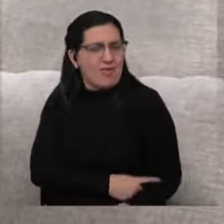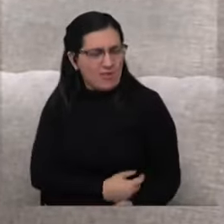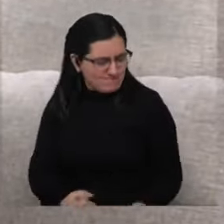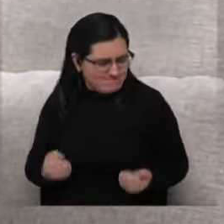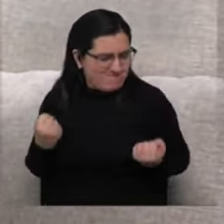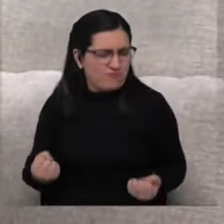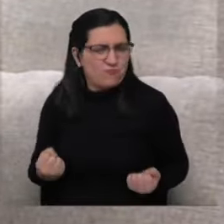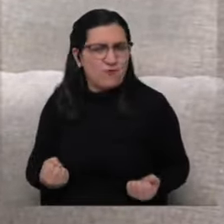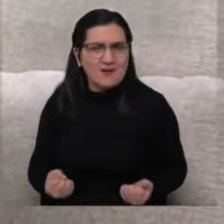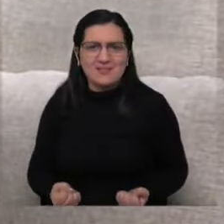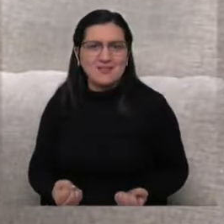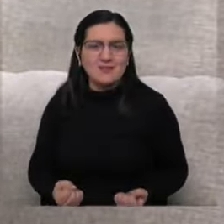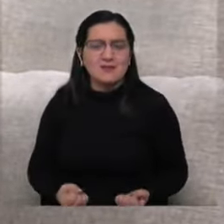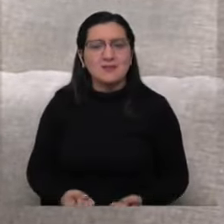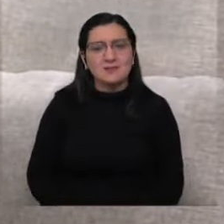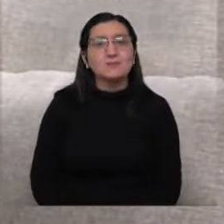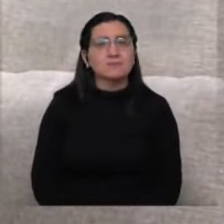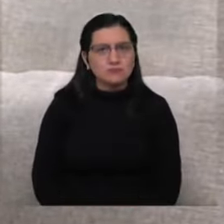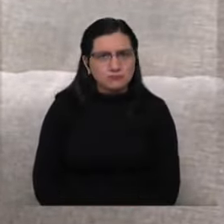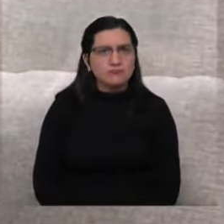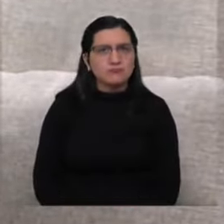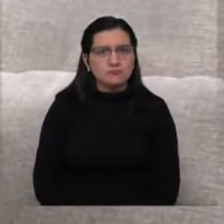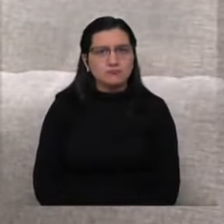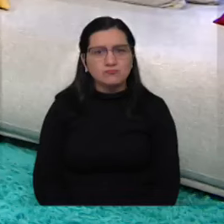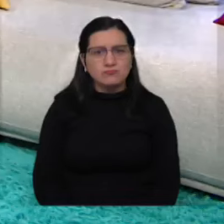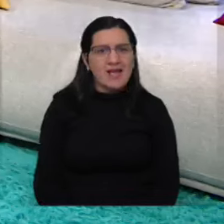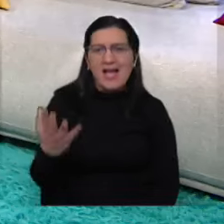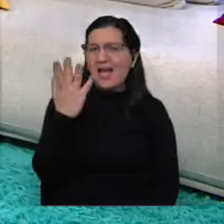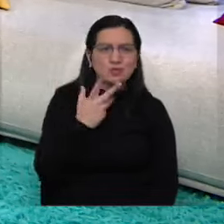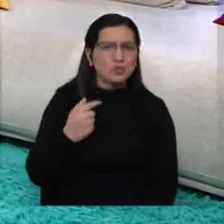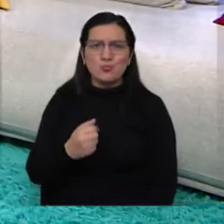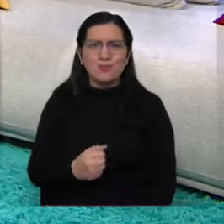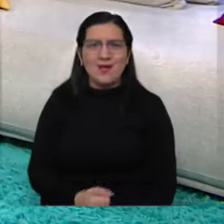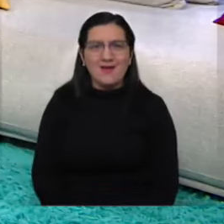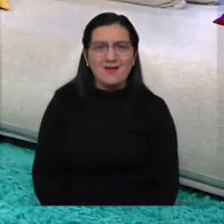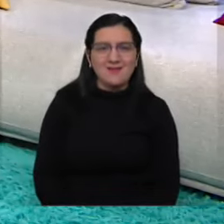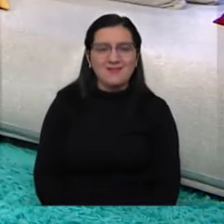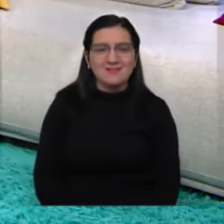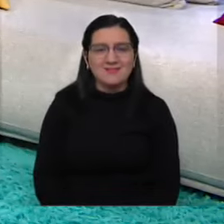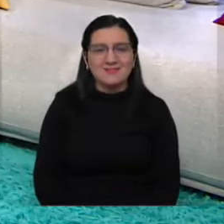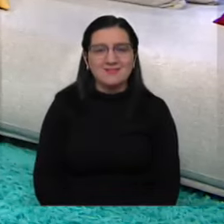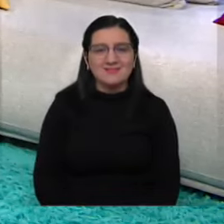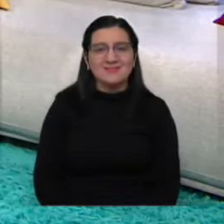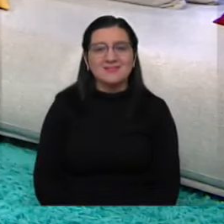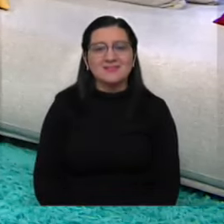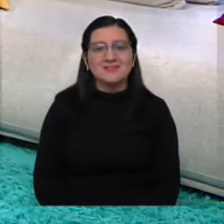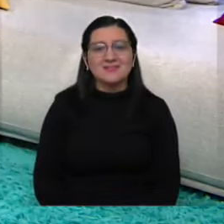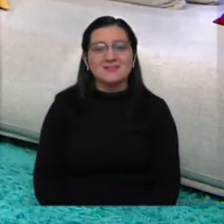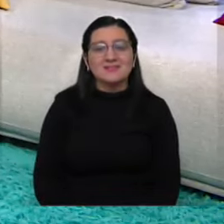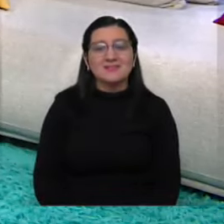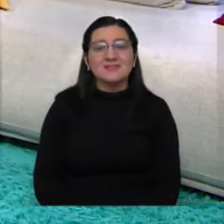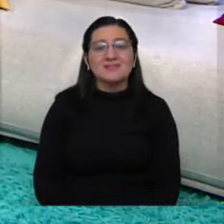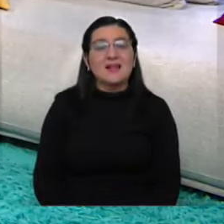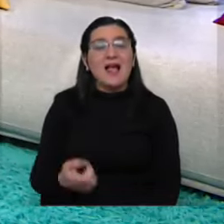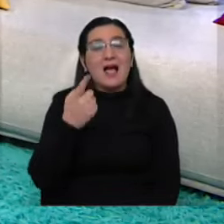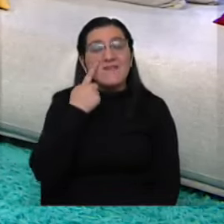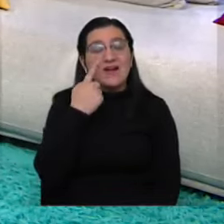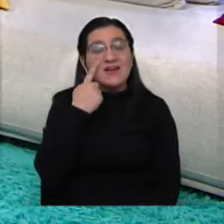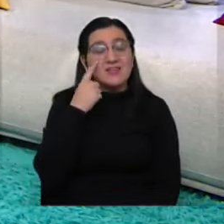del escenario como pocas veces he visto azúcar azar azar t la vida es